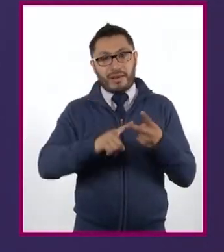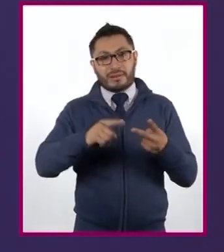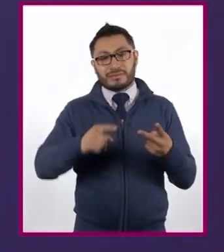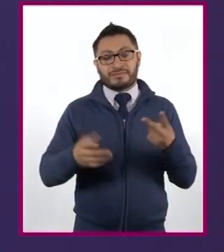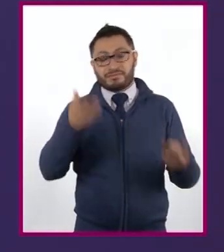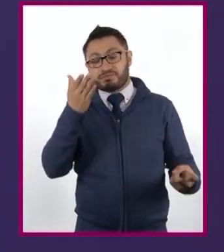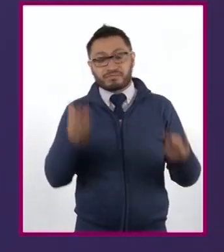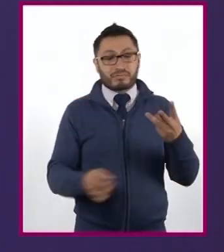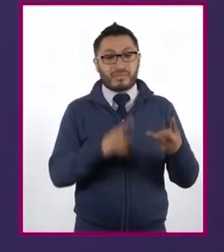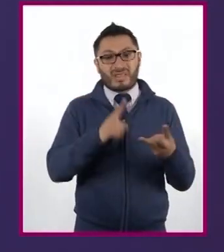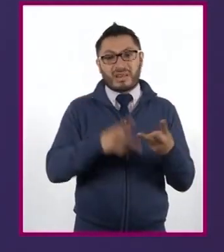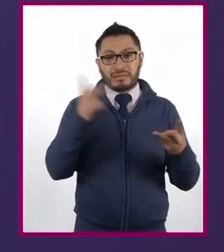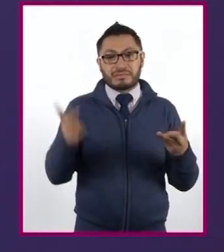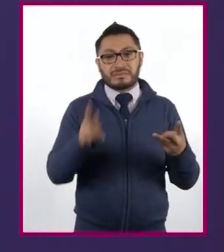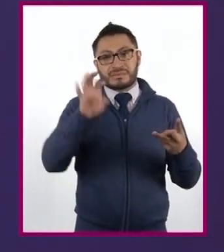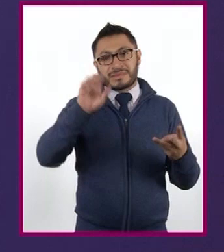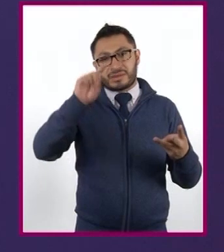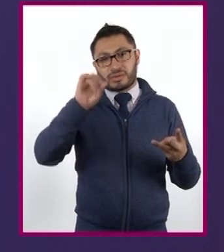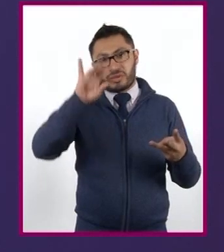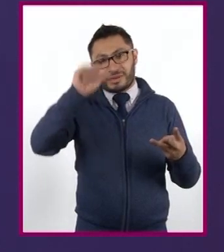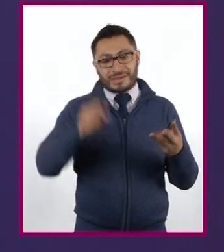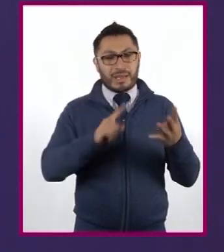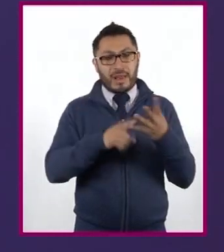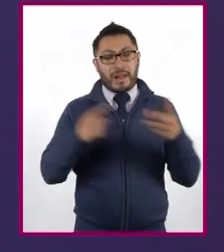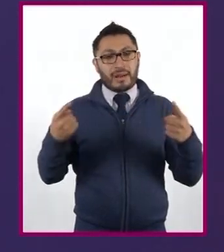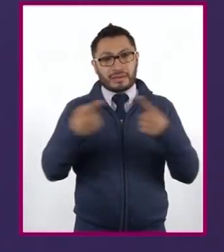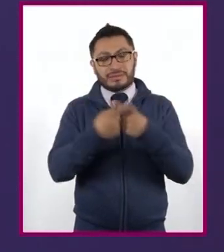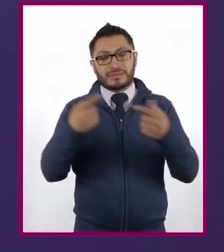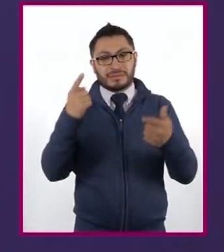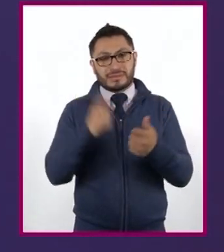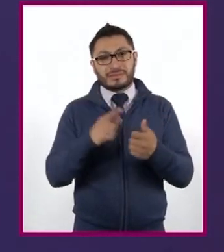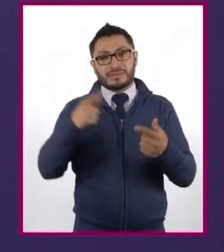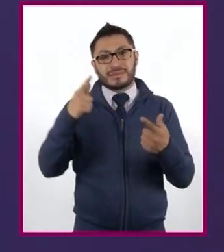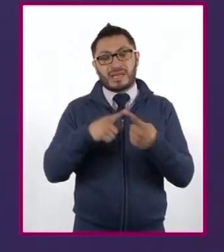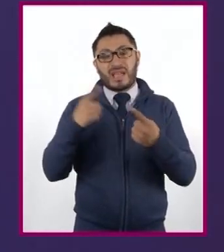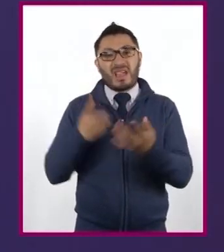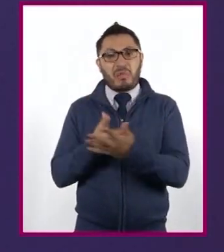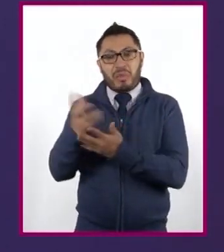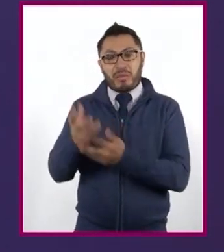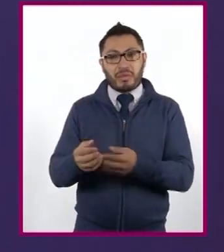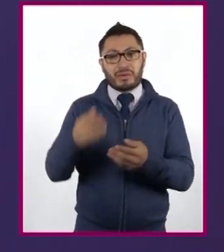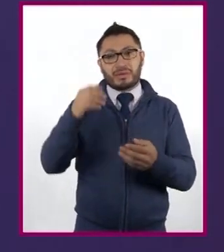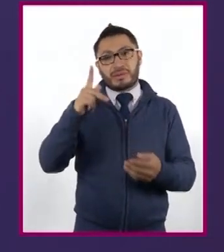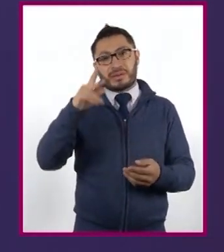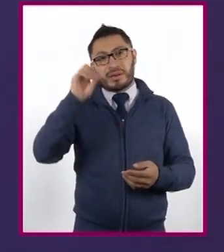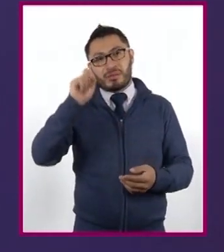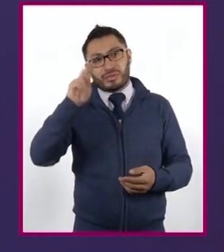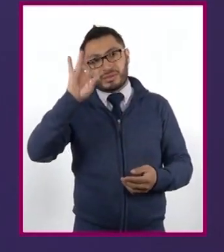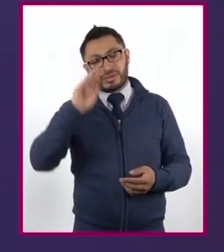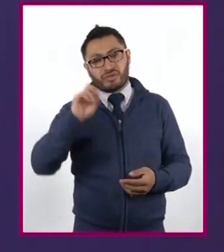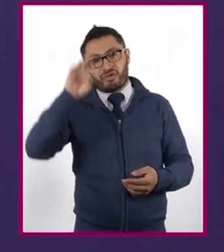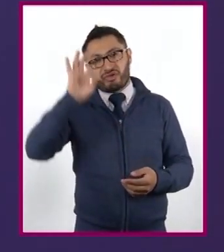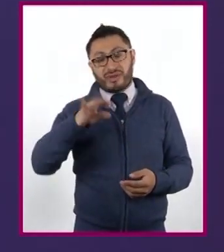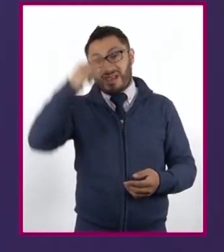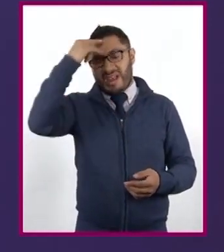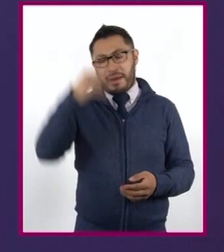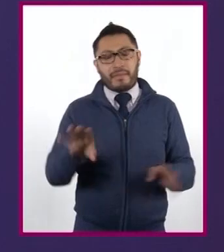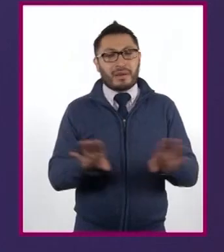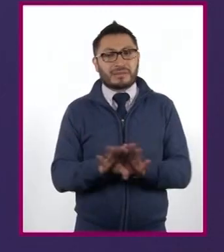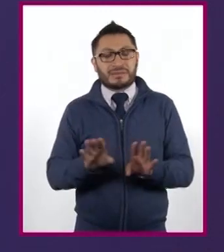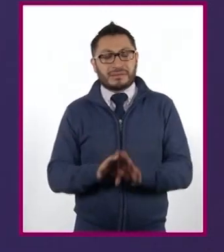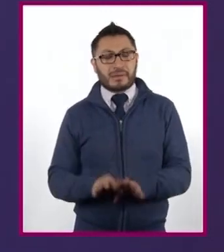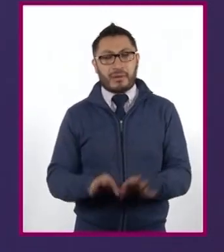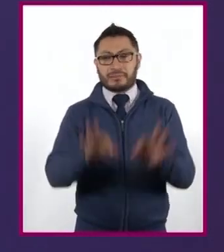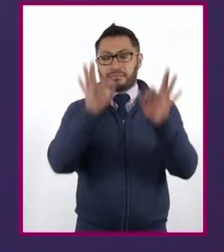preguntas retóricas, ironías, hipérboles o apóstrofes para describir y justificar con